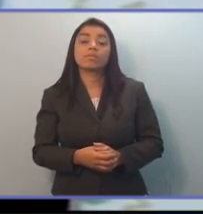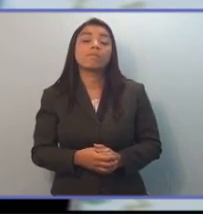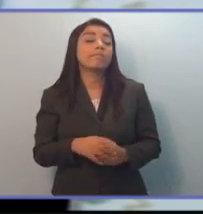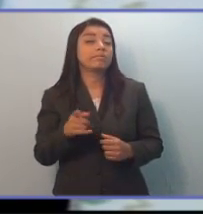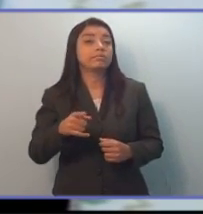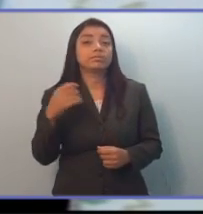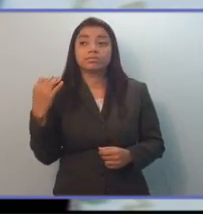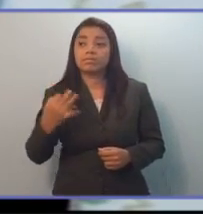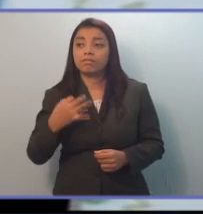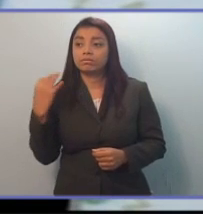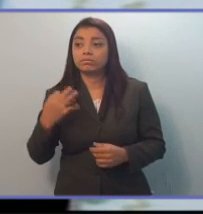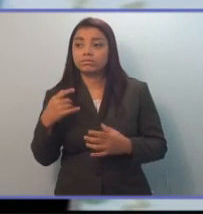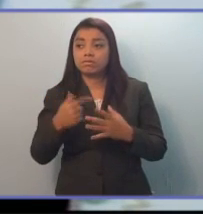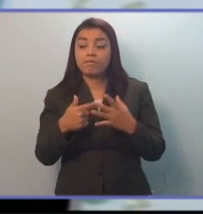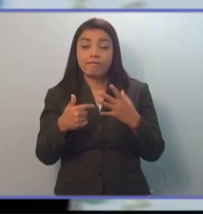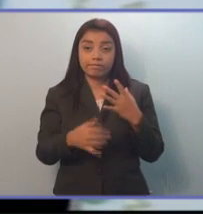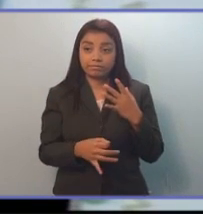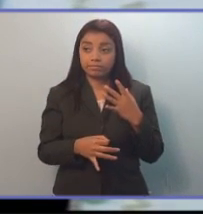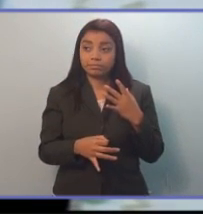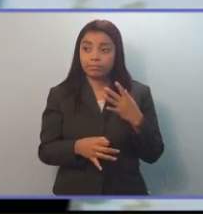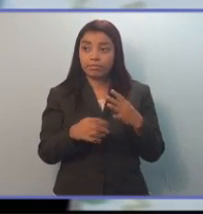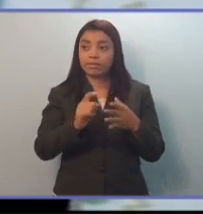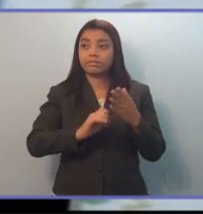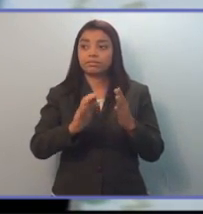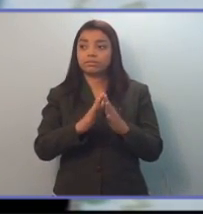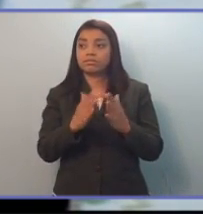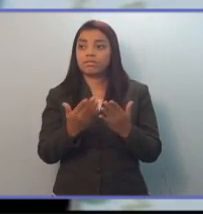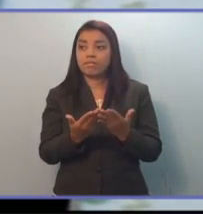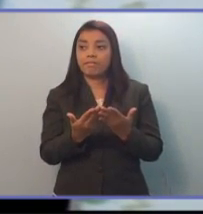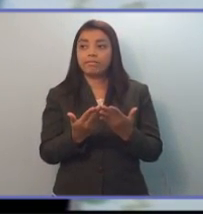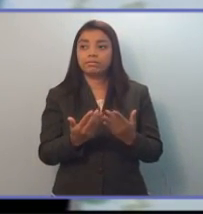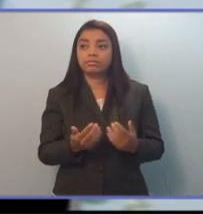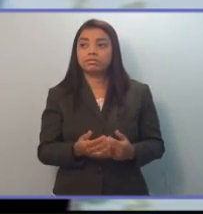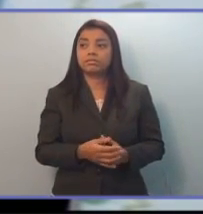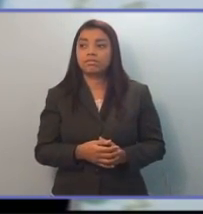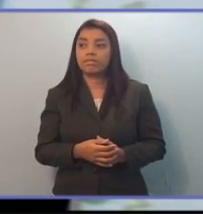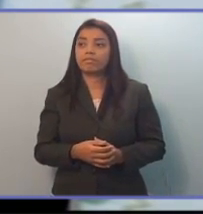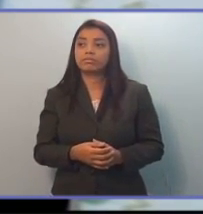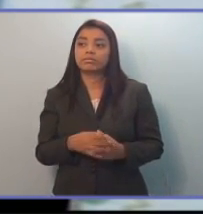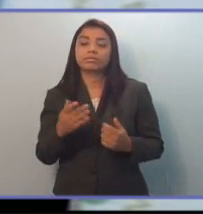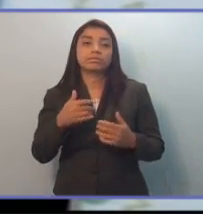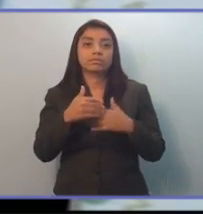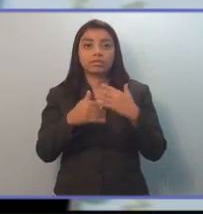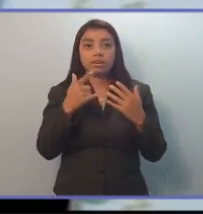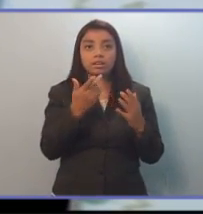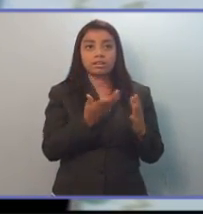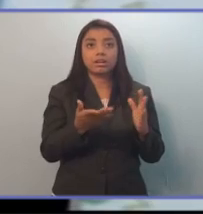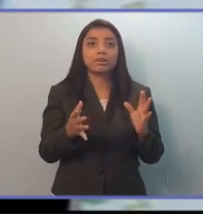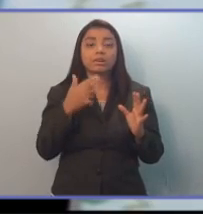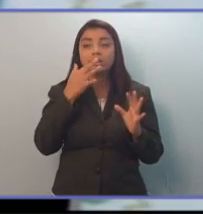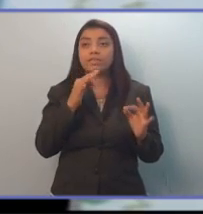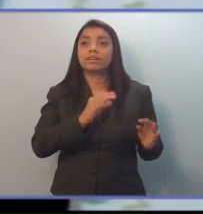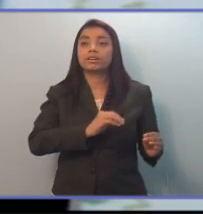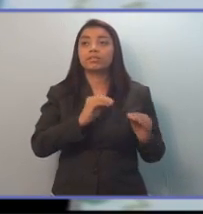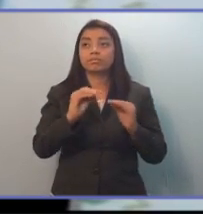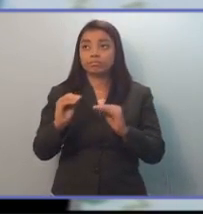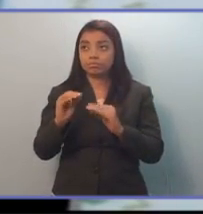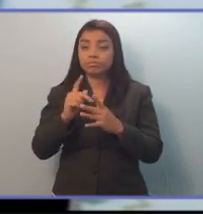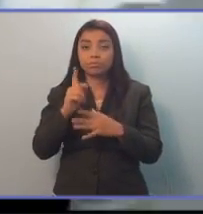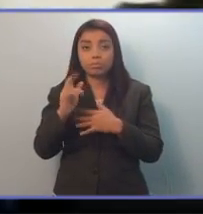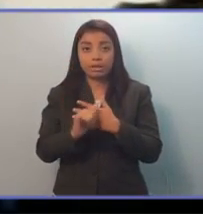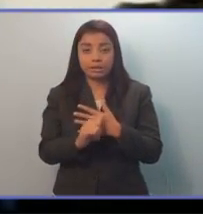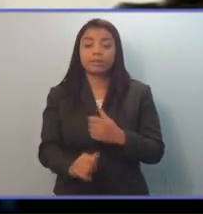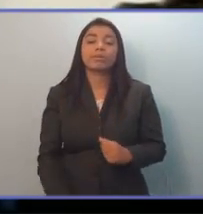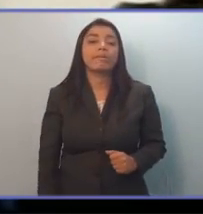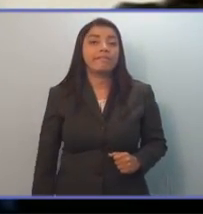una ley de procedimientos constitucionales, y eso pues es algo que ya está en proyecto, entiendo.